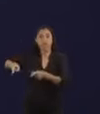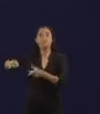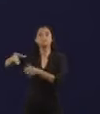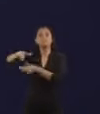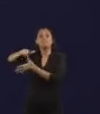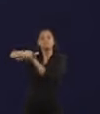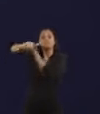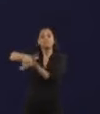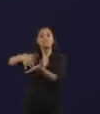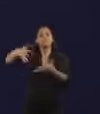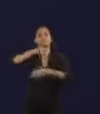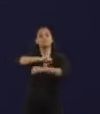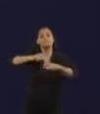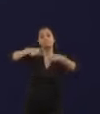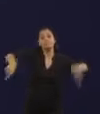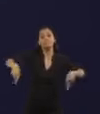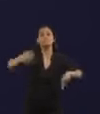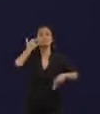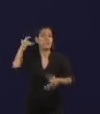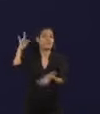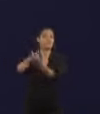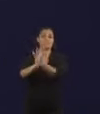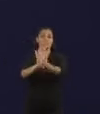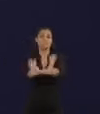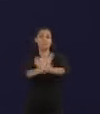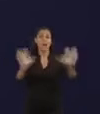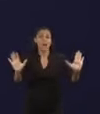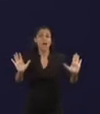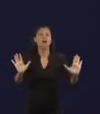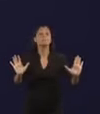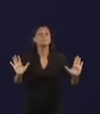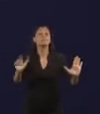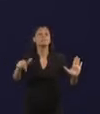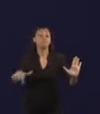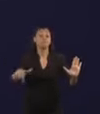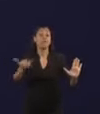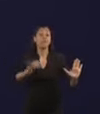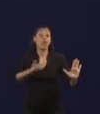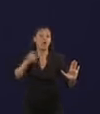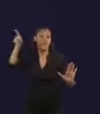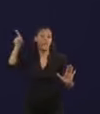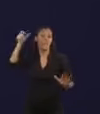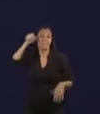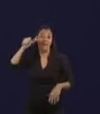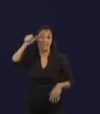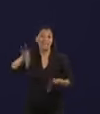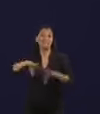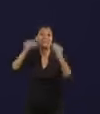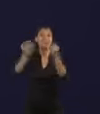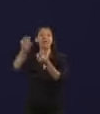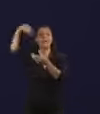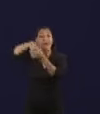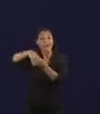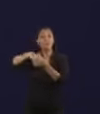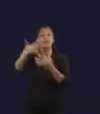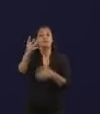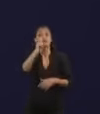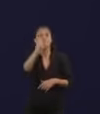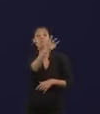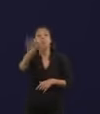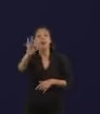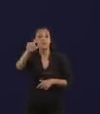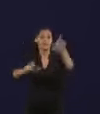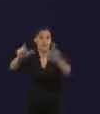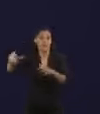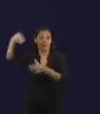nuclear el que ha arribado a la ciudad de mar del plata con más de 5400 efectivos